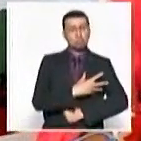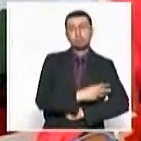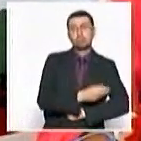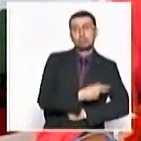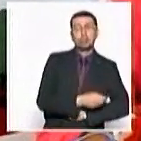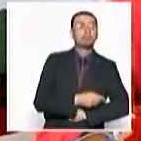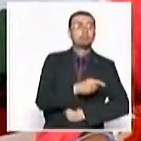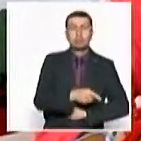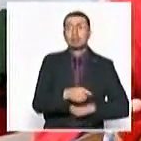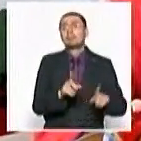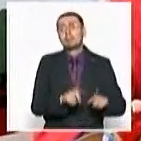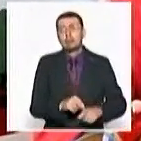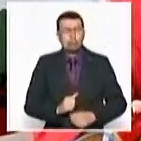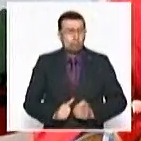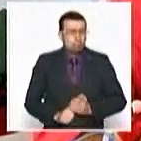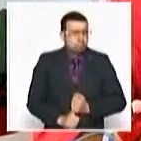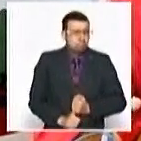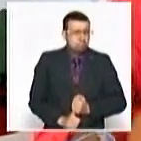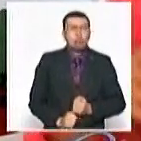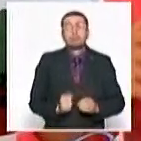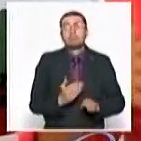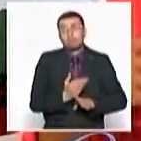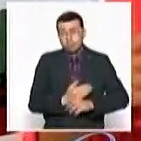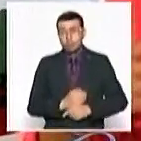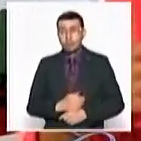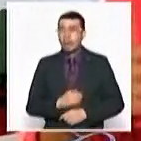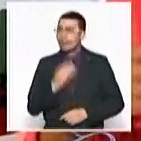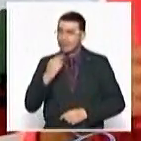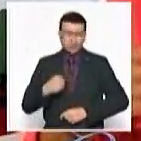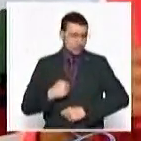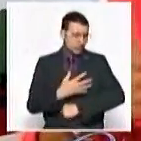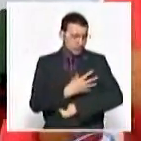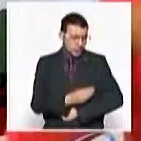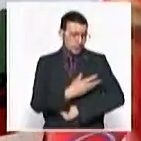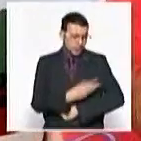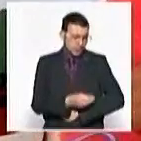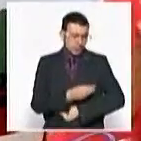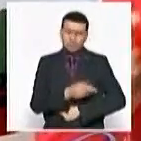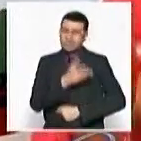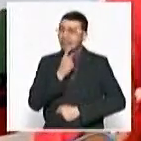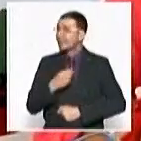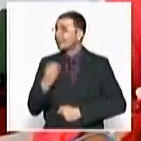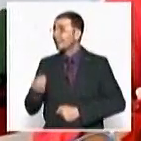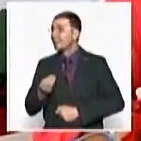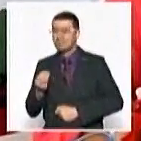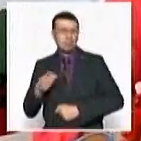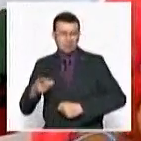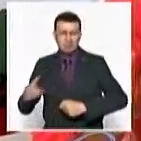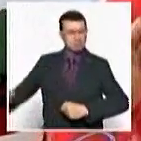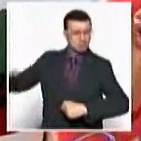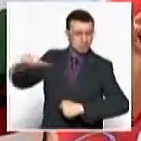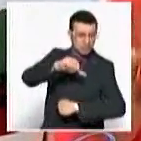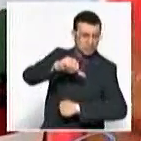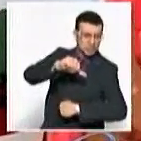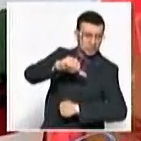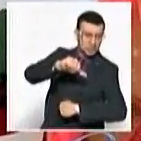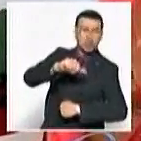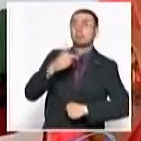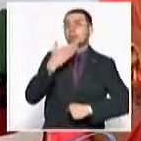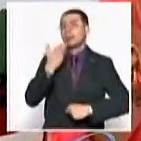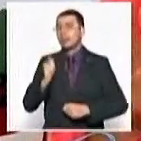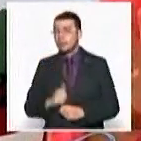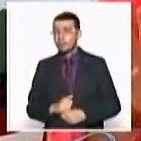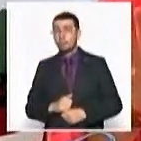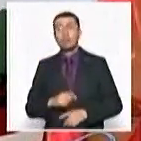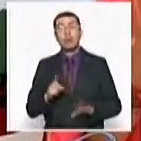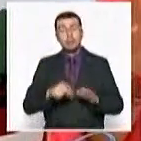pasando al niño. Y fuera de eso tienen otro error, como no me sale buena leche materna, inmediatamente le dan leche de tarro. Y cuando a un niño